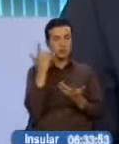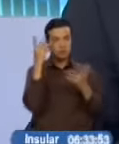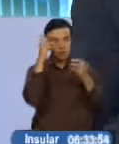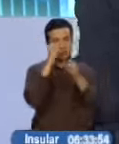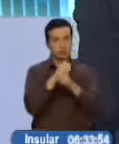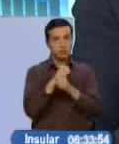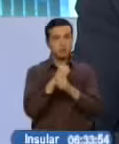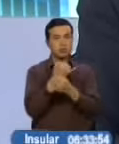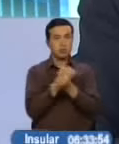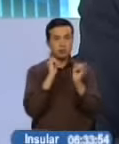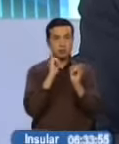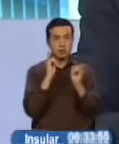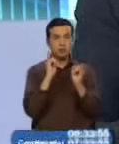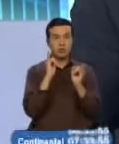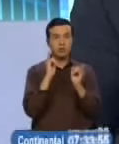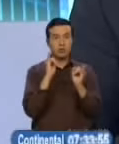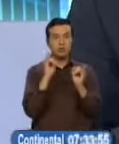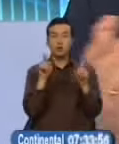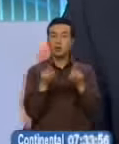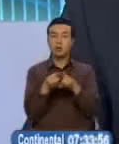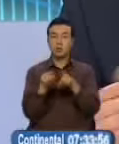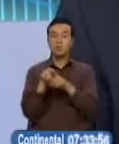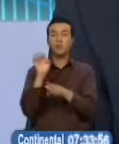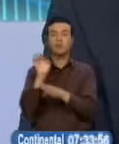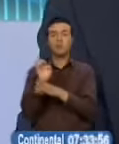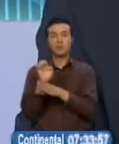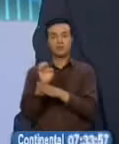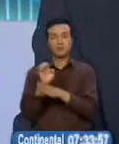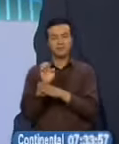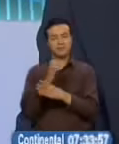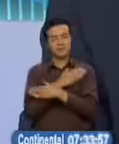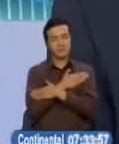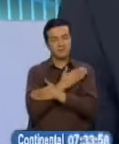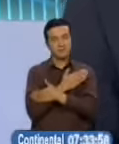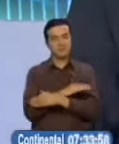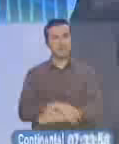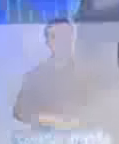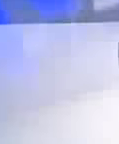noche, porque Independiente del Valle es igual a Ecuador. Un fuerte abrazo.